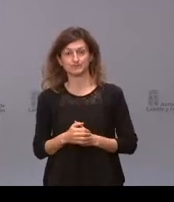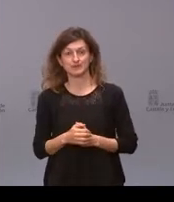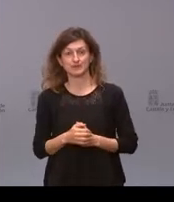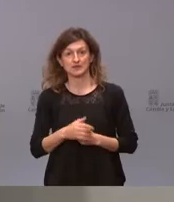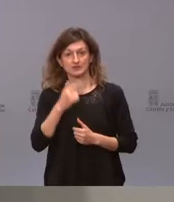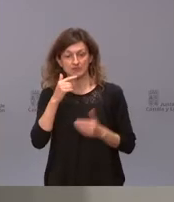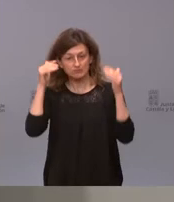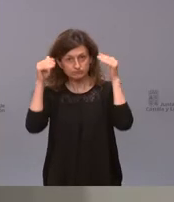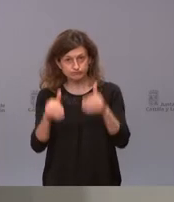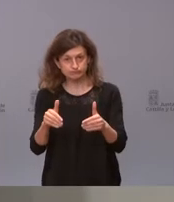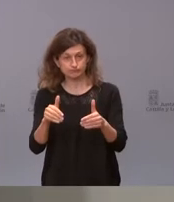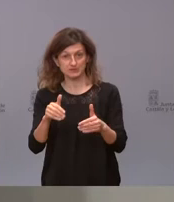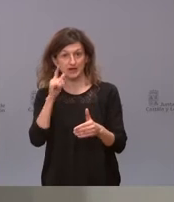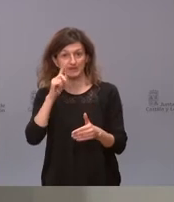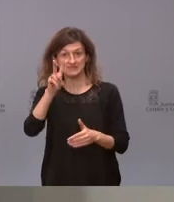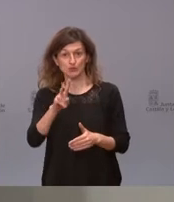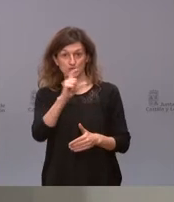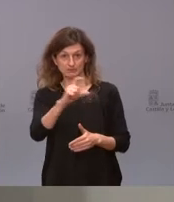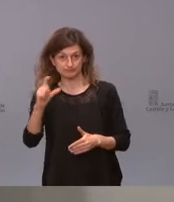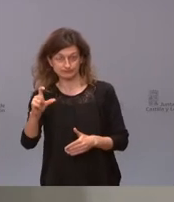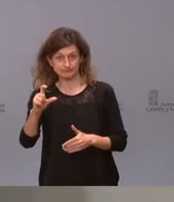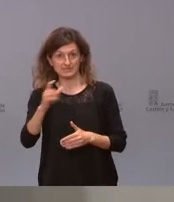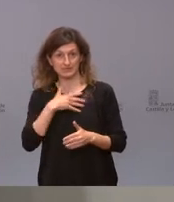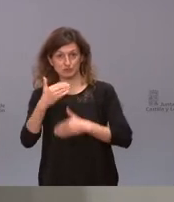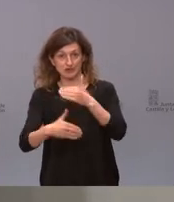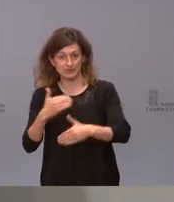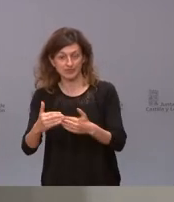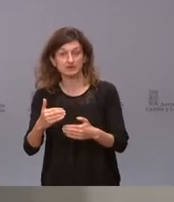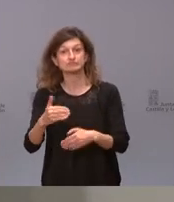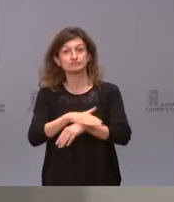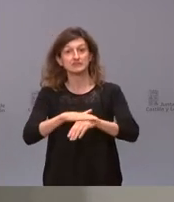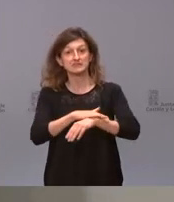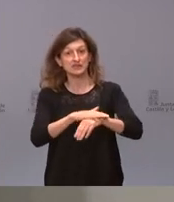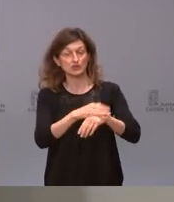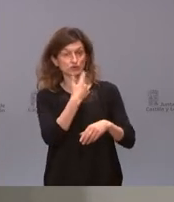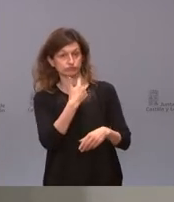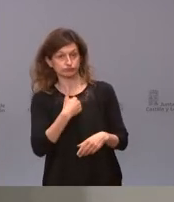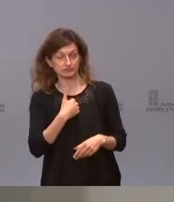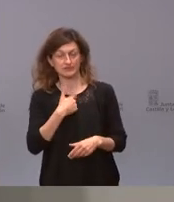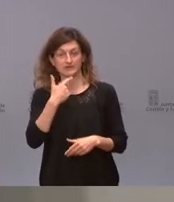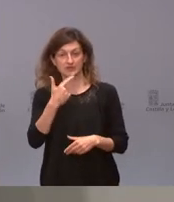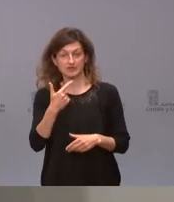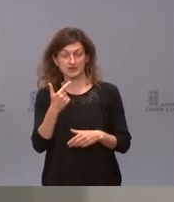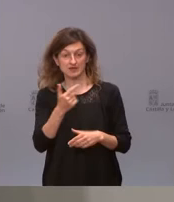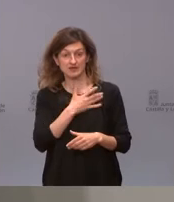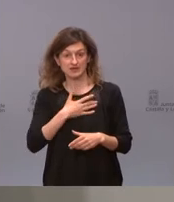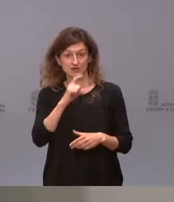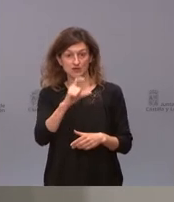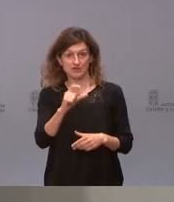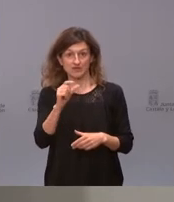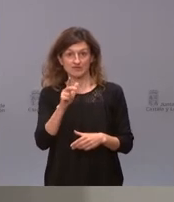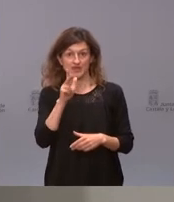centrarnos en avanzar en las segundas dosis y desde el ministerio se nos ha comunicado que las previsiones iniciales de dosis de facer